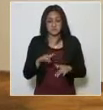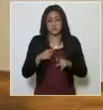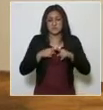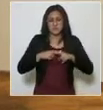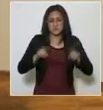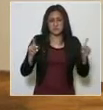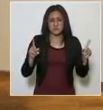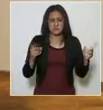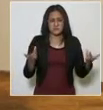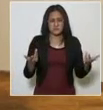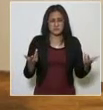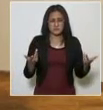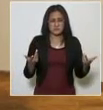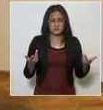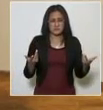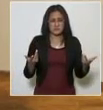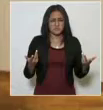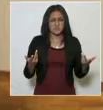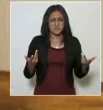en el